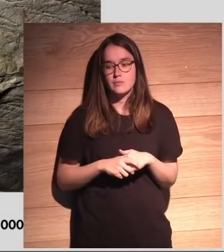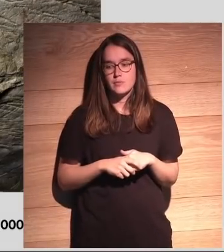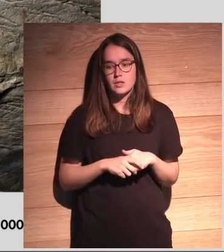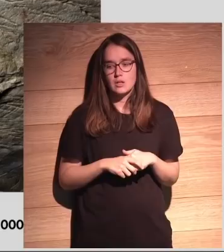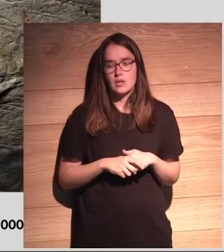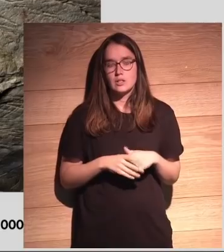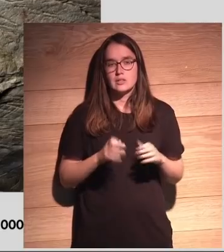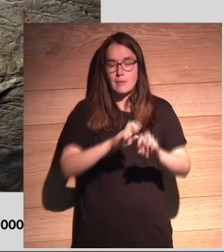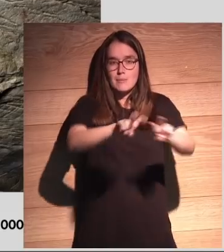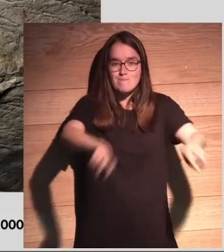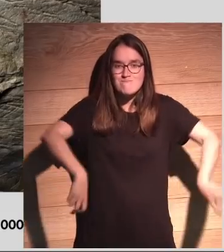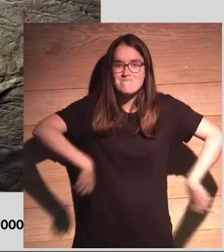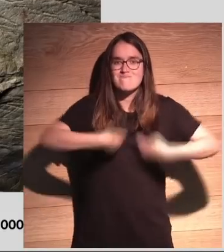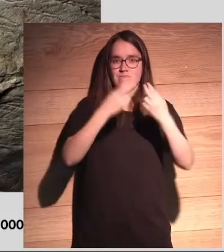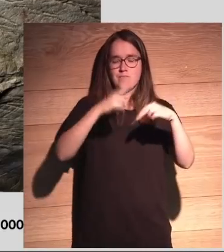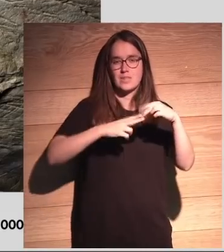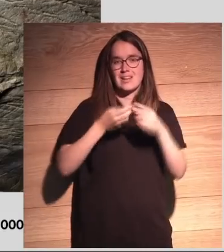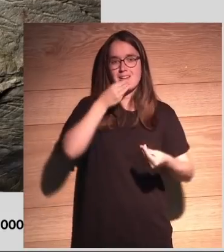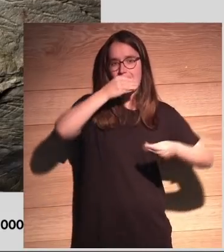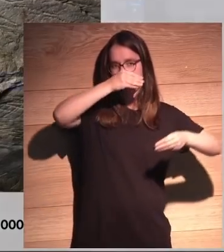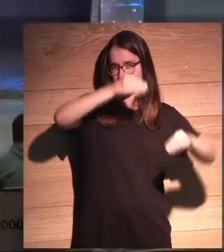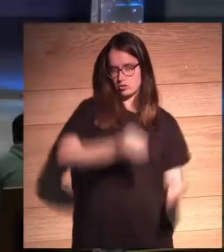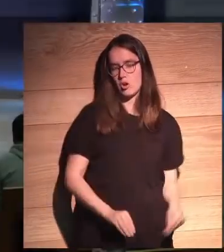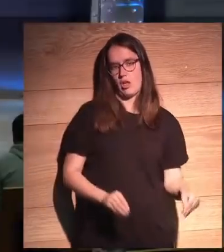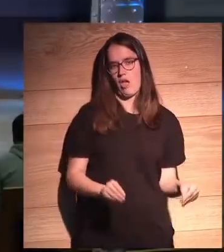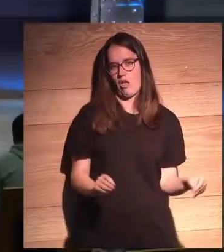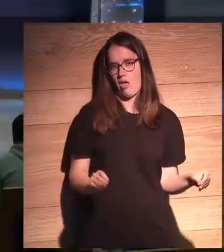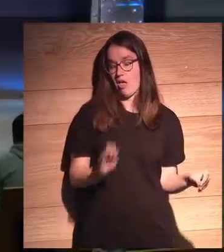tenemos que reconstruir el relato de la historia.